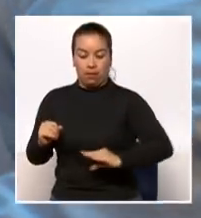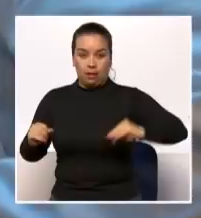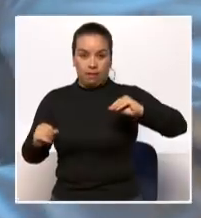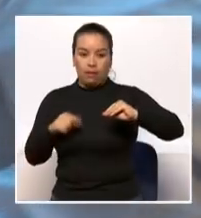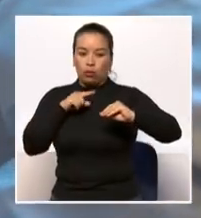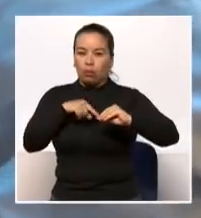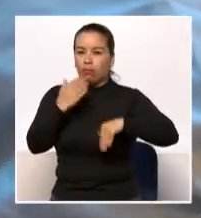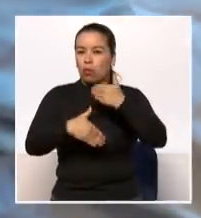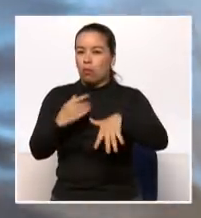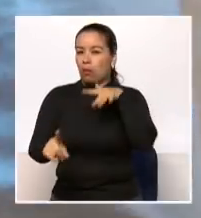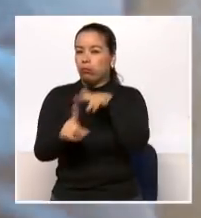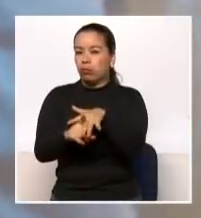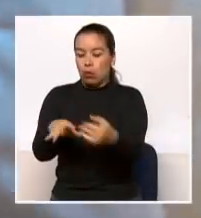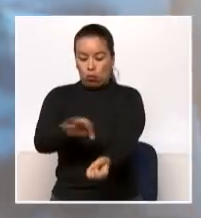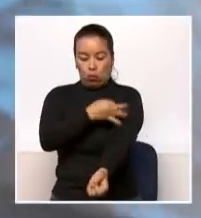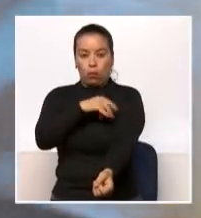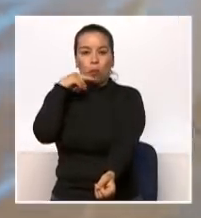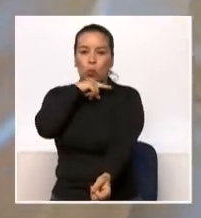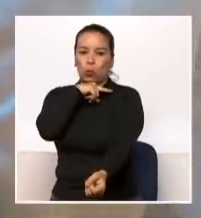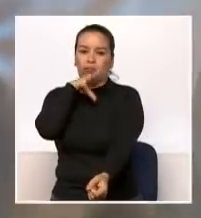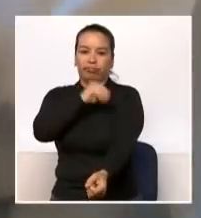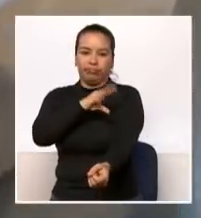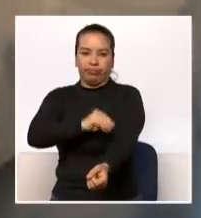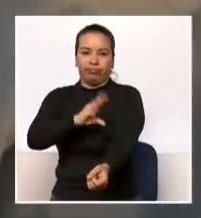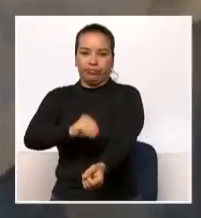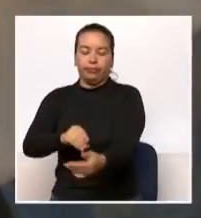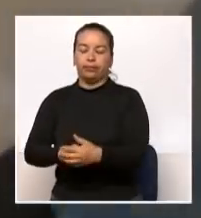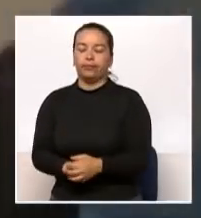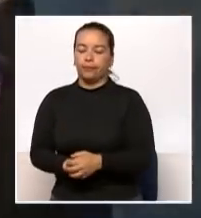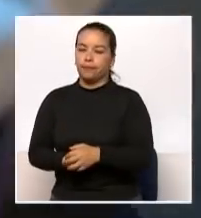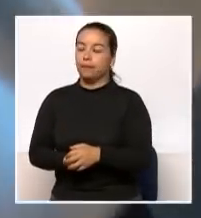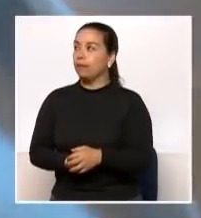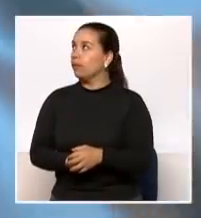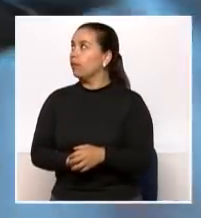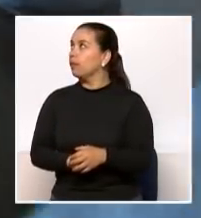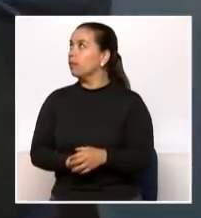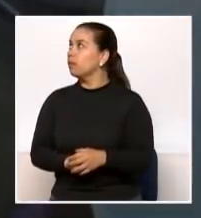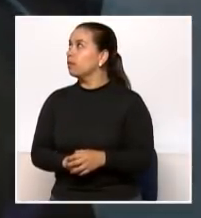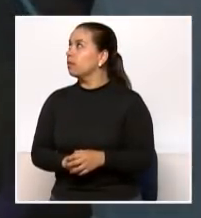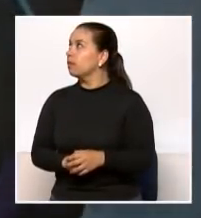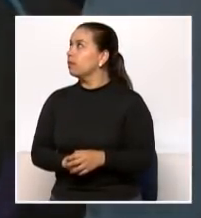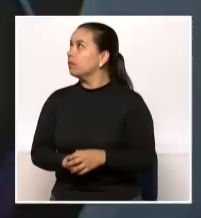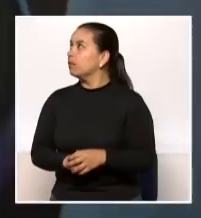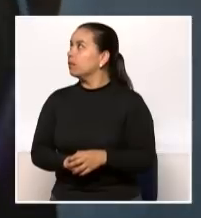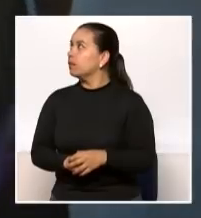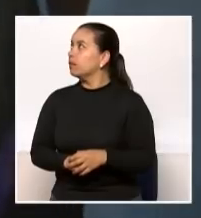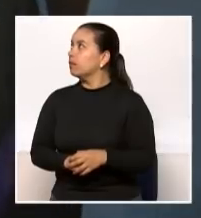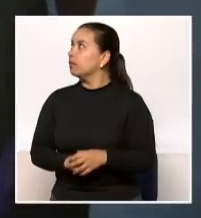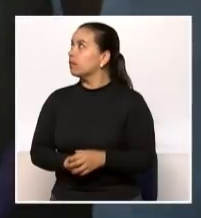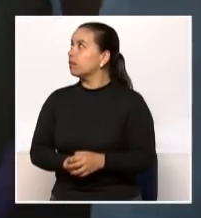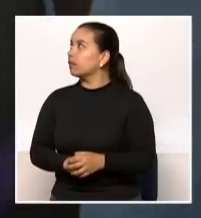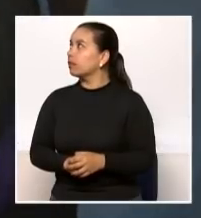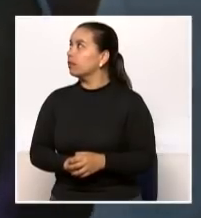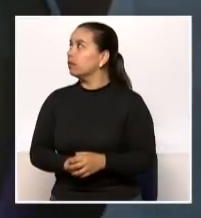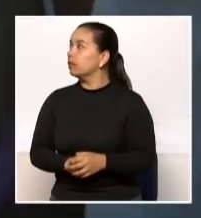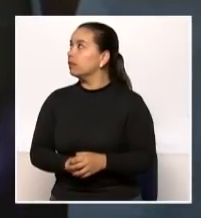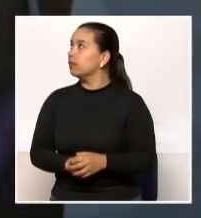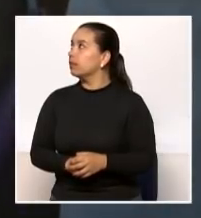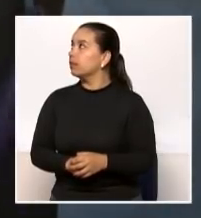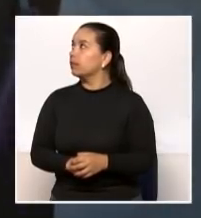destruyendo son los glóbulos rojos. Bueno, posterior a eso, lo que vamos a ver, vamos a entrar a evaluar, es el riñón,